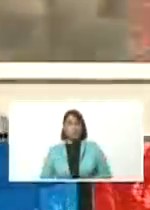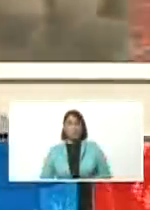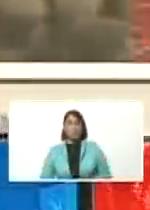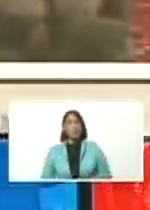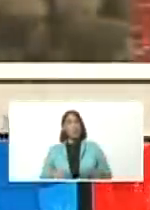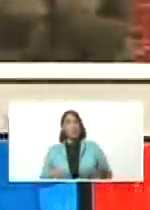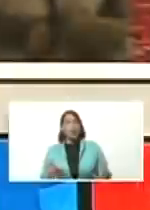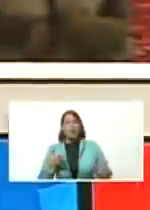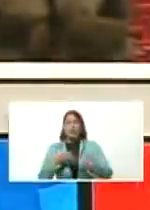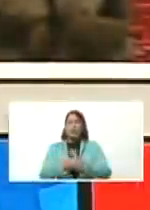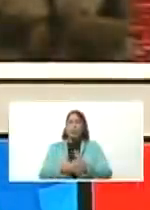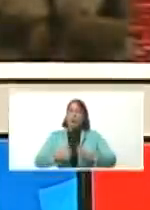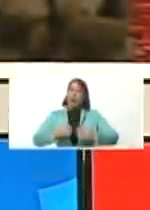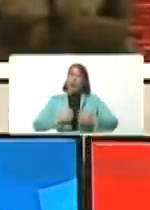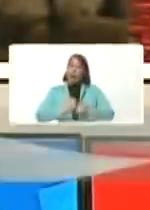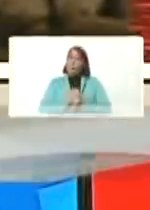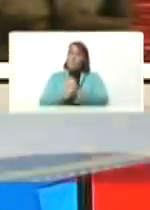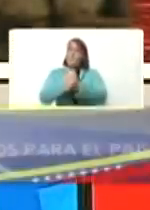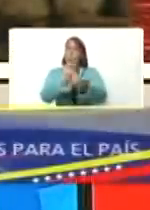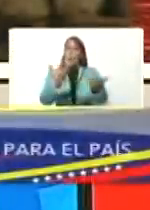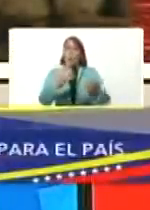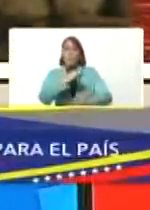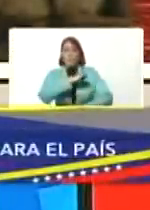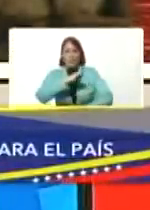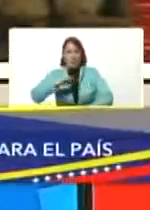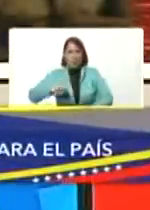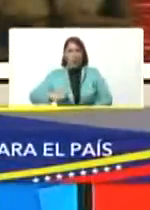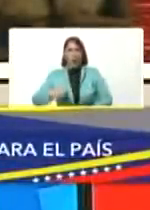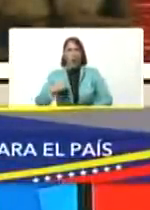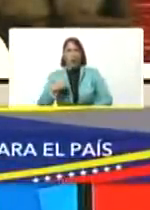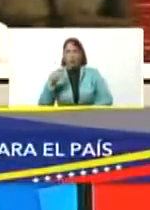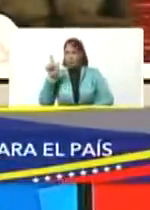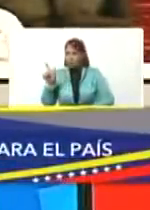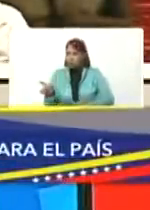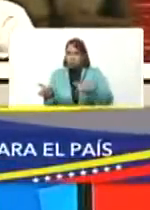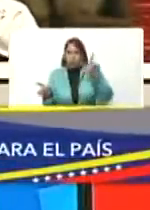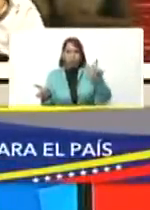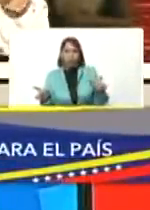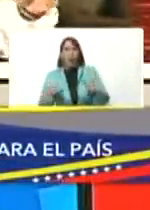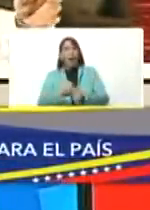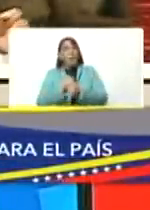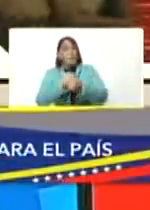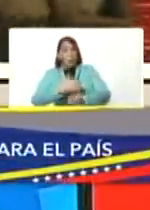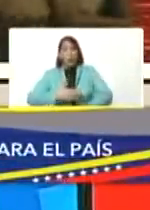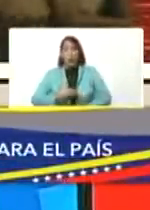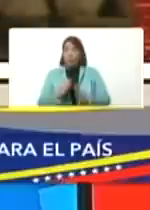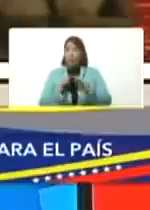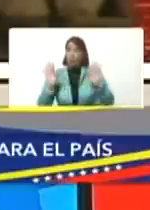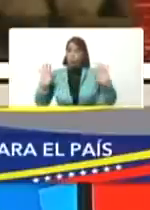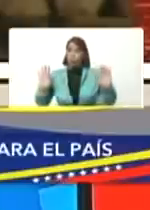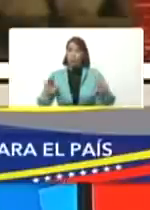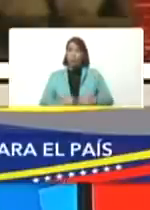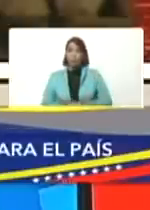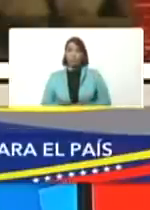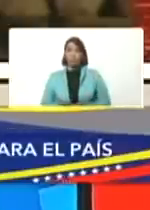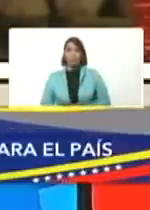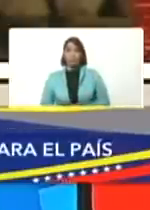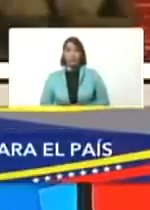cuando se refieren al amor personal de una pareja. El amor lo puede todo.